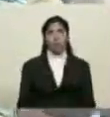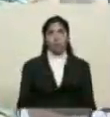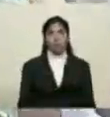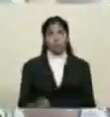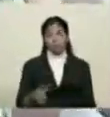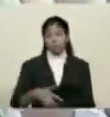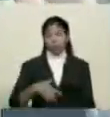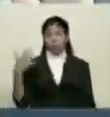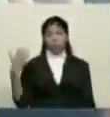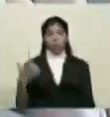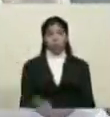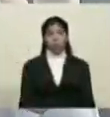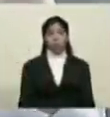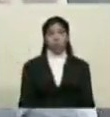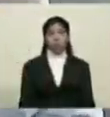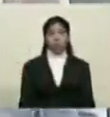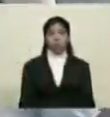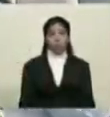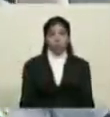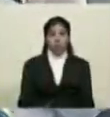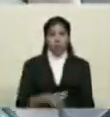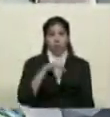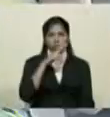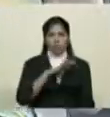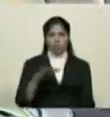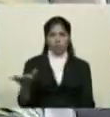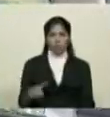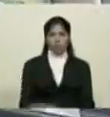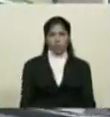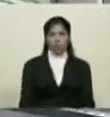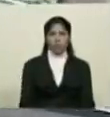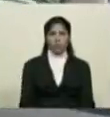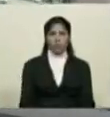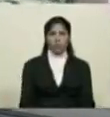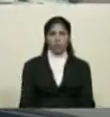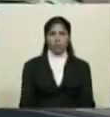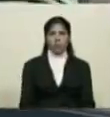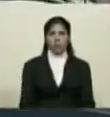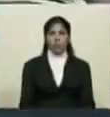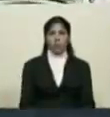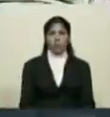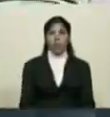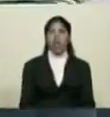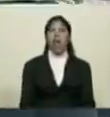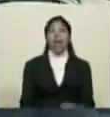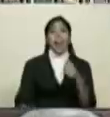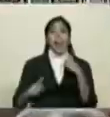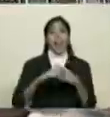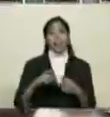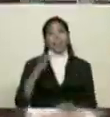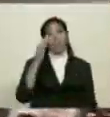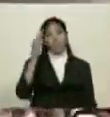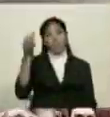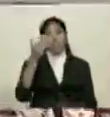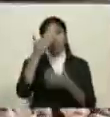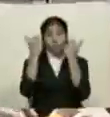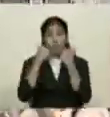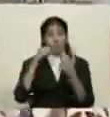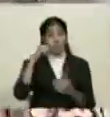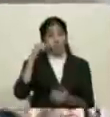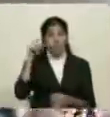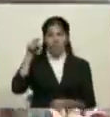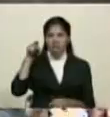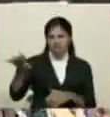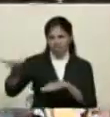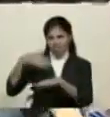indigno, esto es bochornoso. Y la fiscal general de la República lo tenía